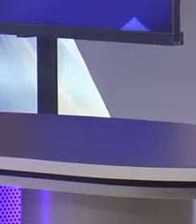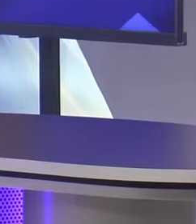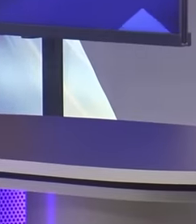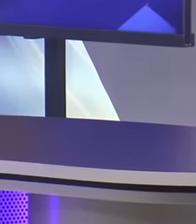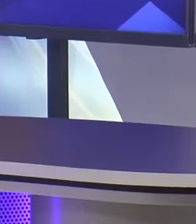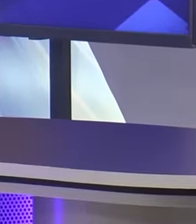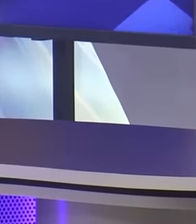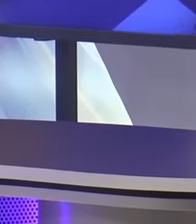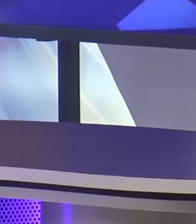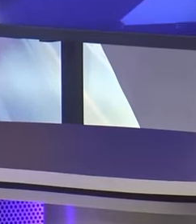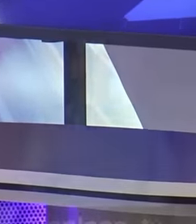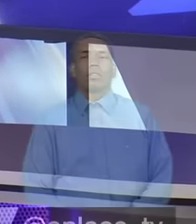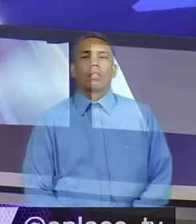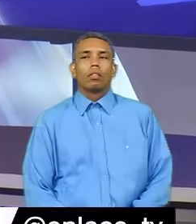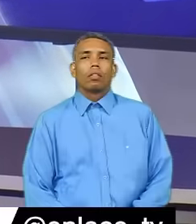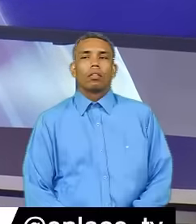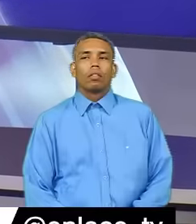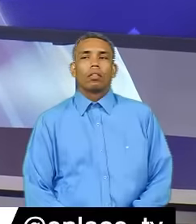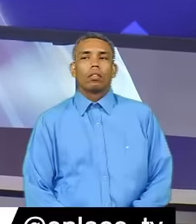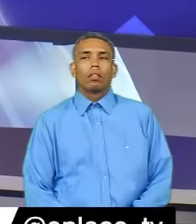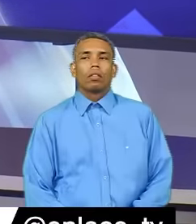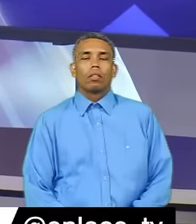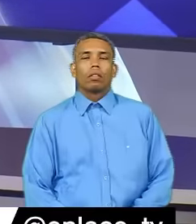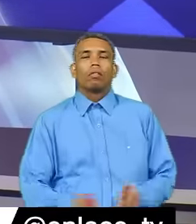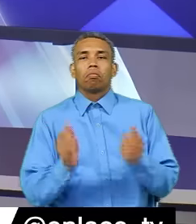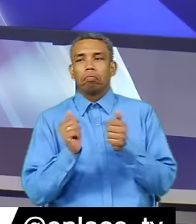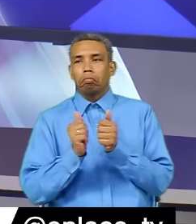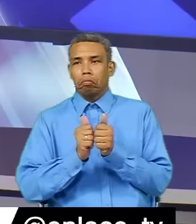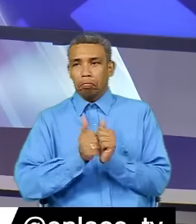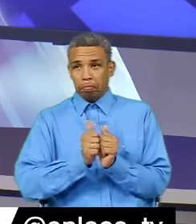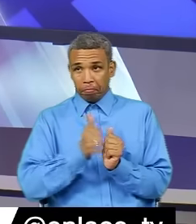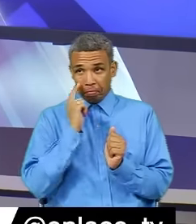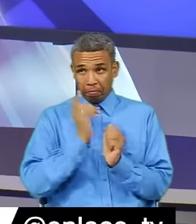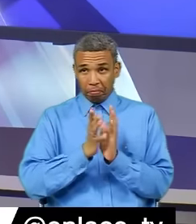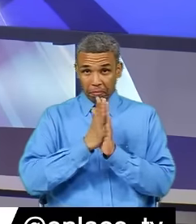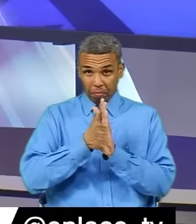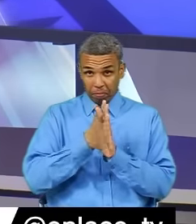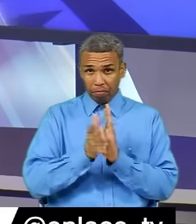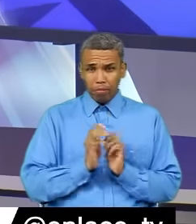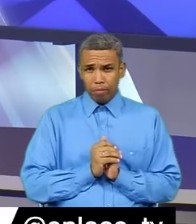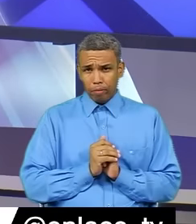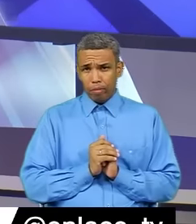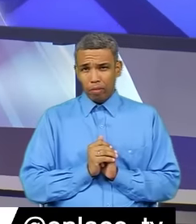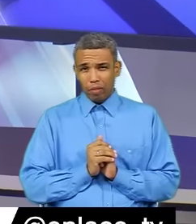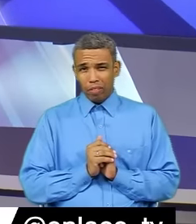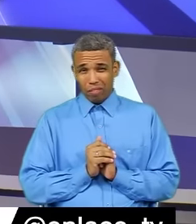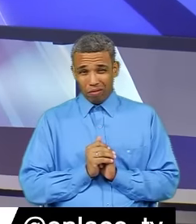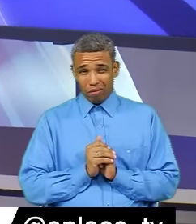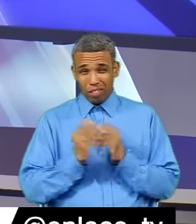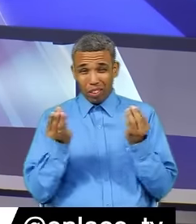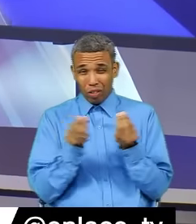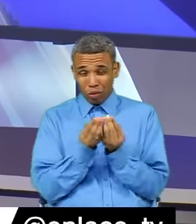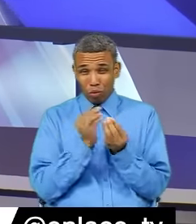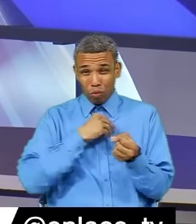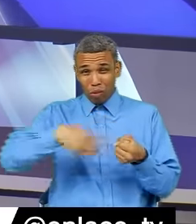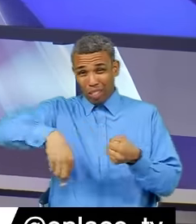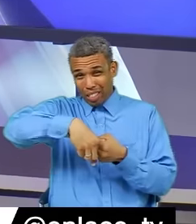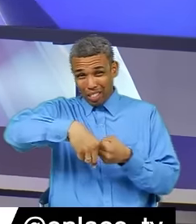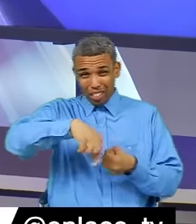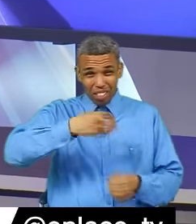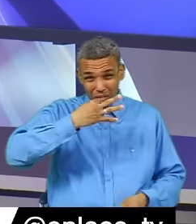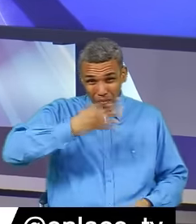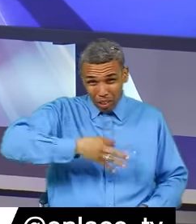Retornamos con información deportiva a Enlace Noticias. El cuerpo técnico de la Alianza Petrolera reconoce que su nómina no cuenta con jugadores con gol. De